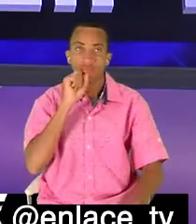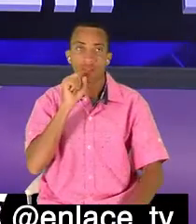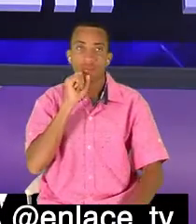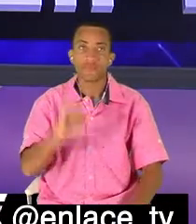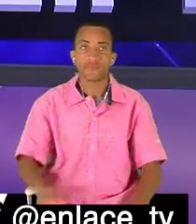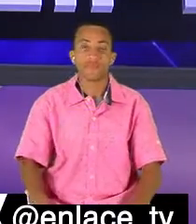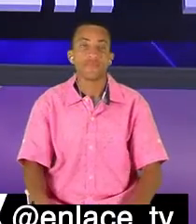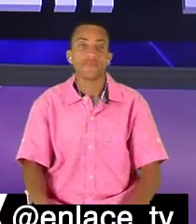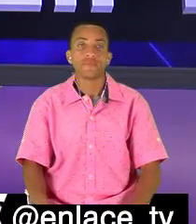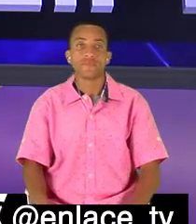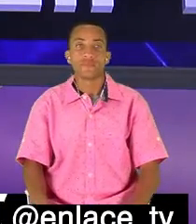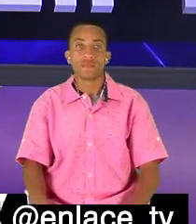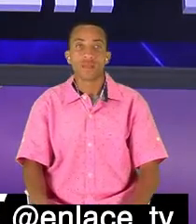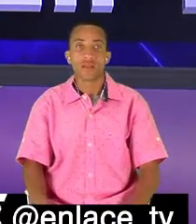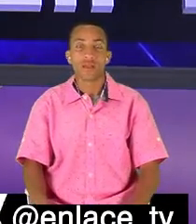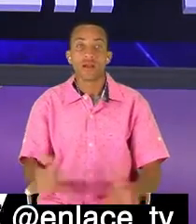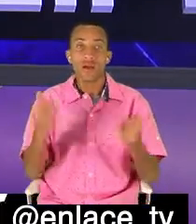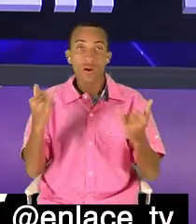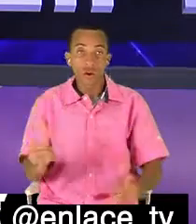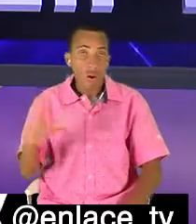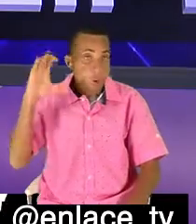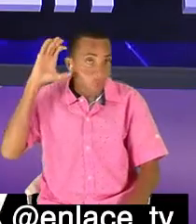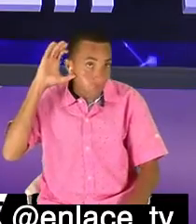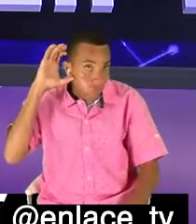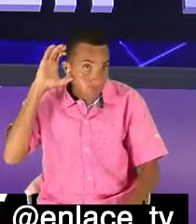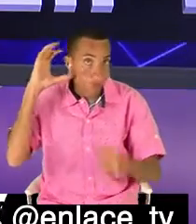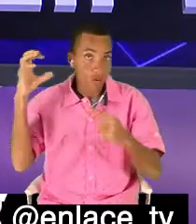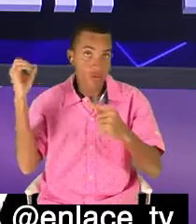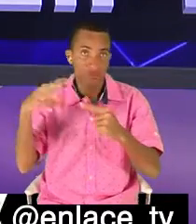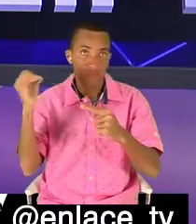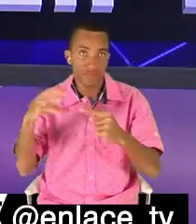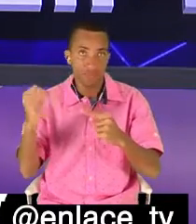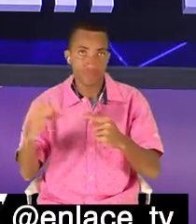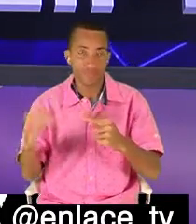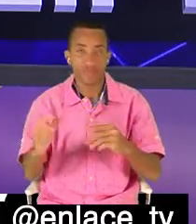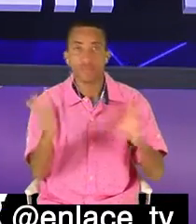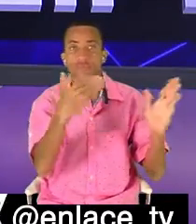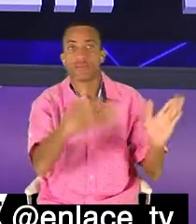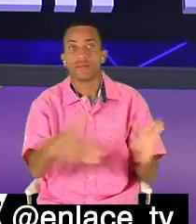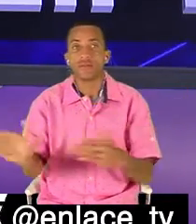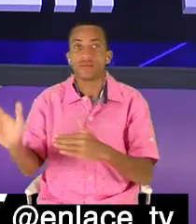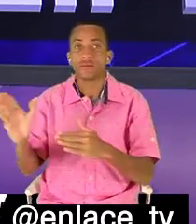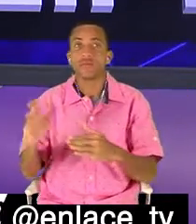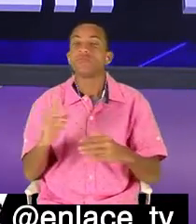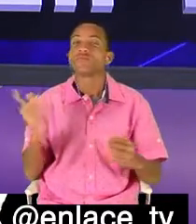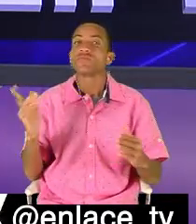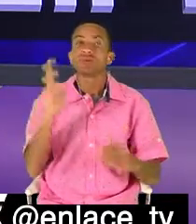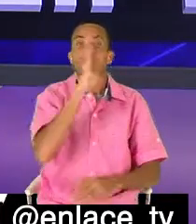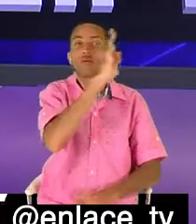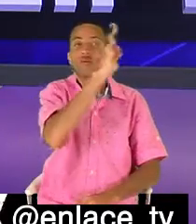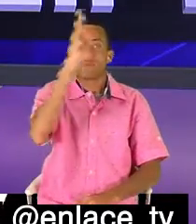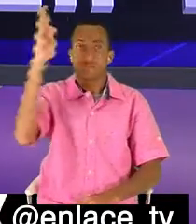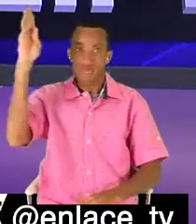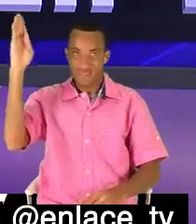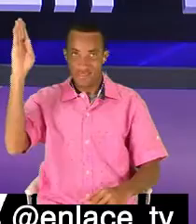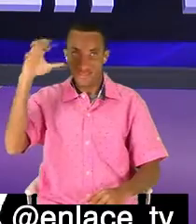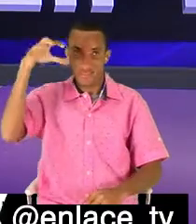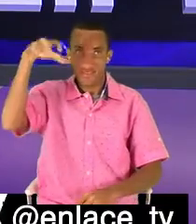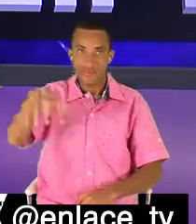Y se cumple a esta hora el foro regional del Consejo Nacional de Planeación en la Biblioteca Alejandro Galvis Galvis, con participación de